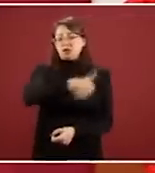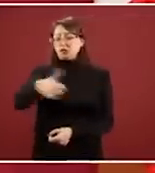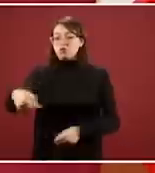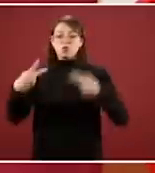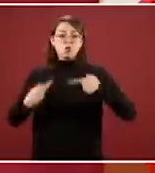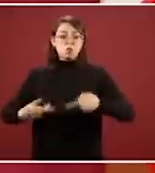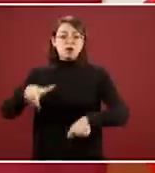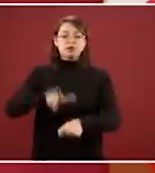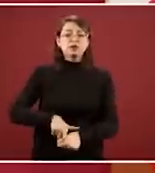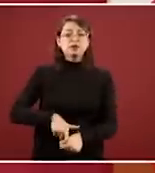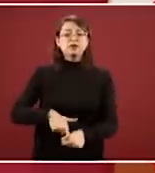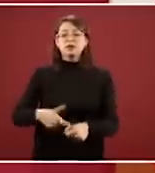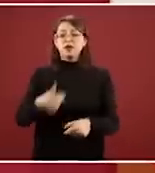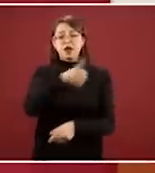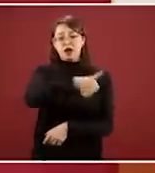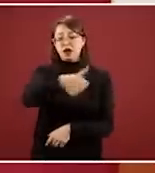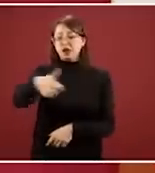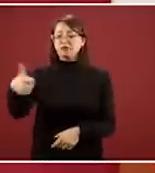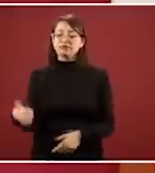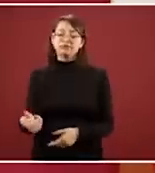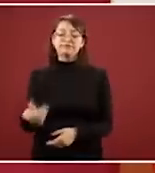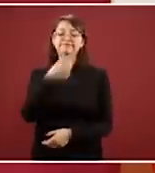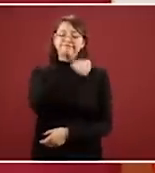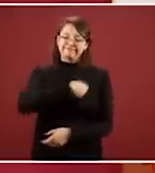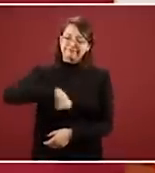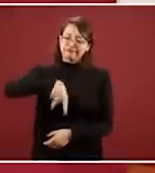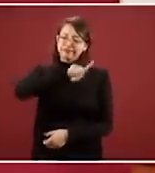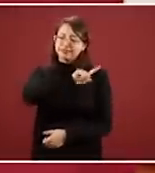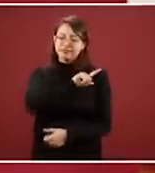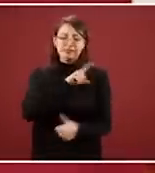que haya sobre todo salud,